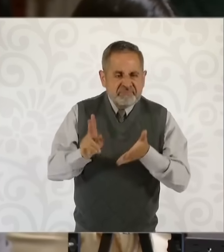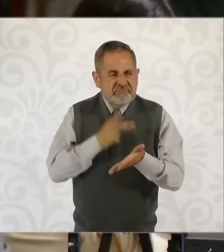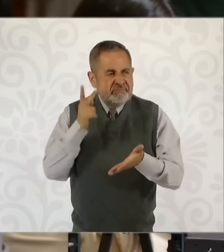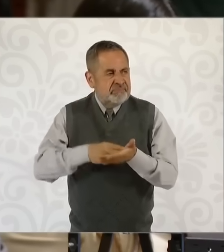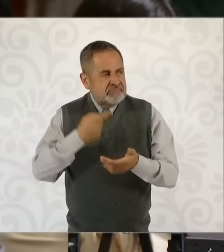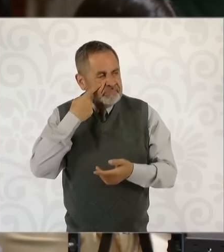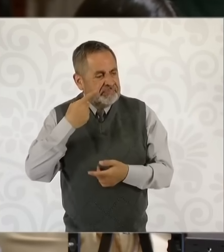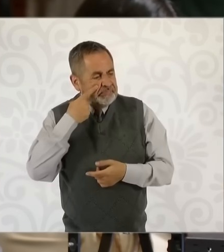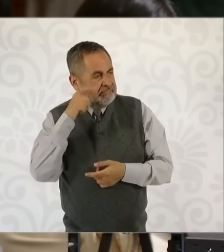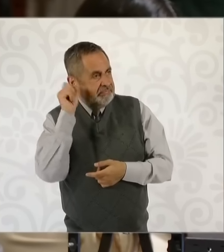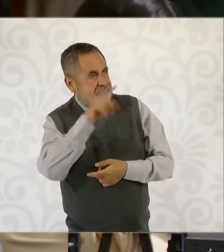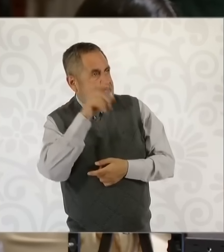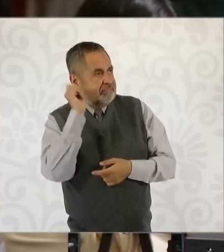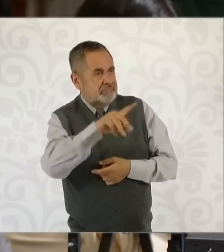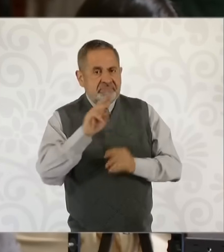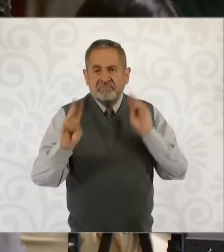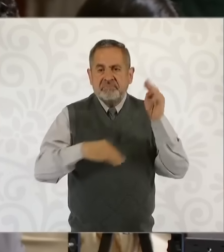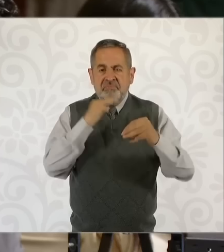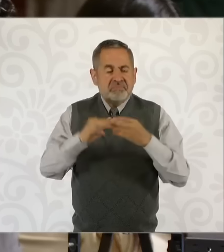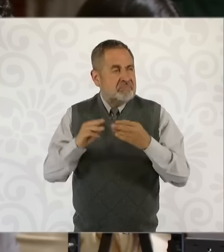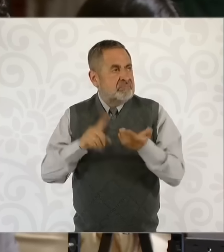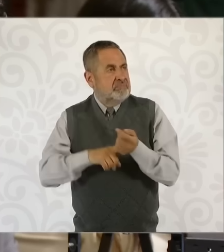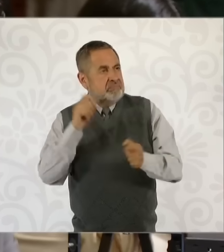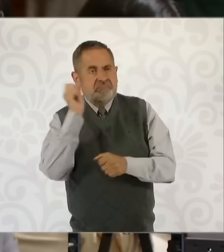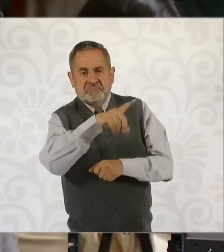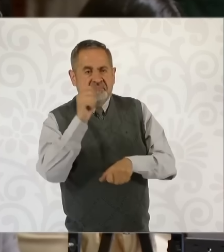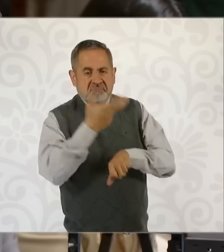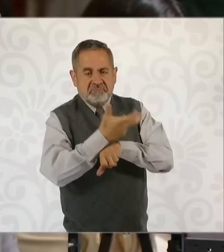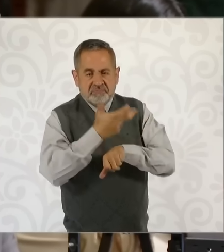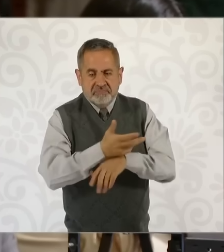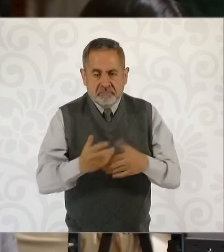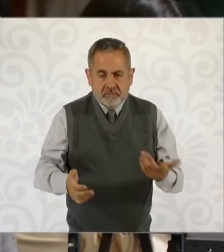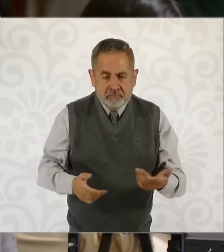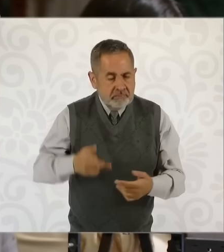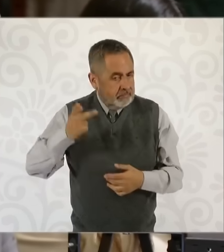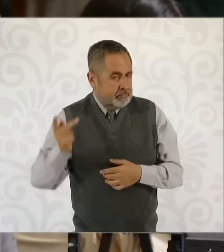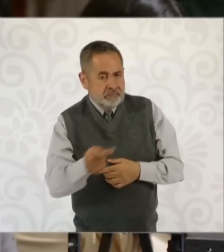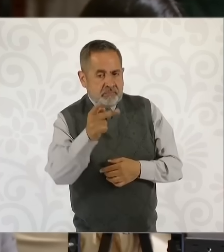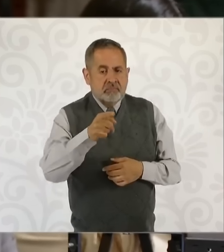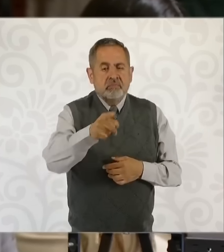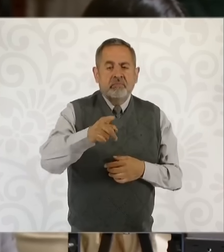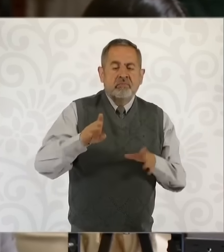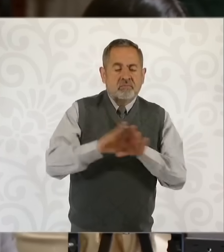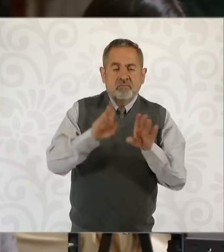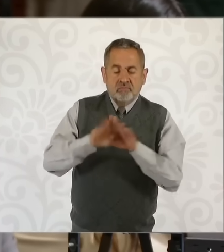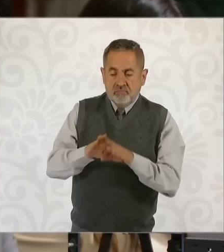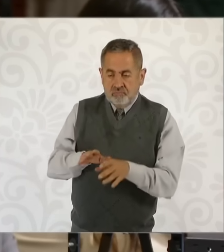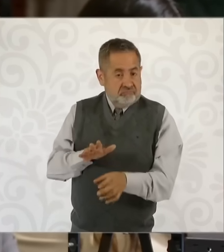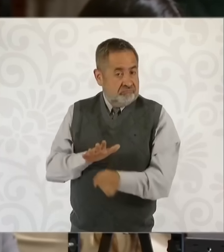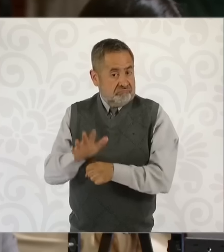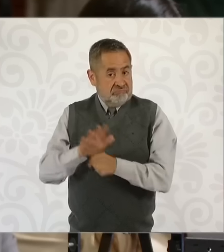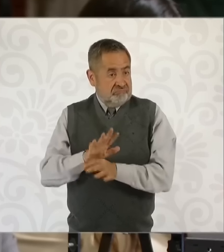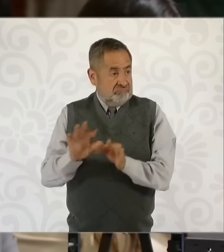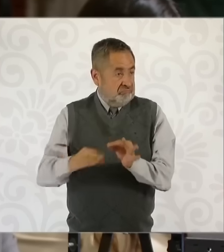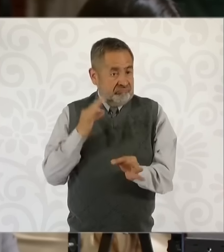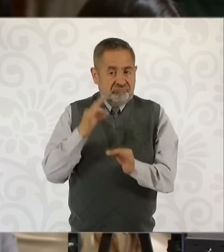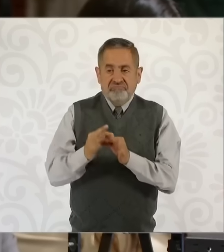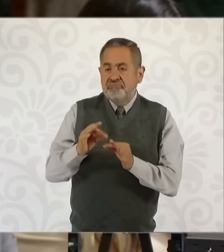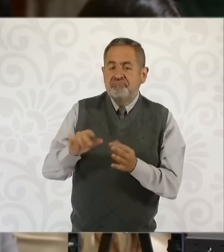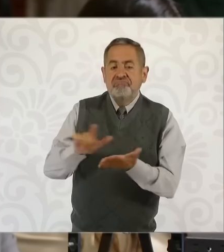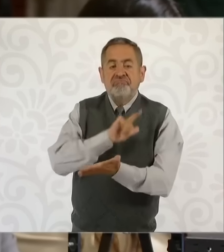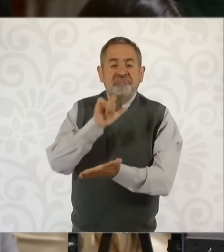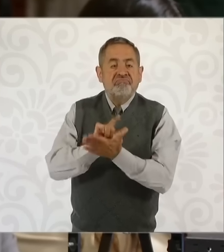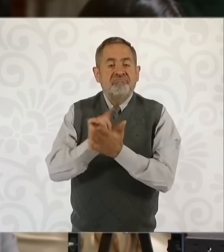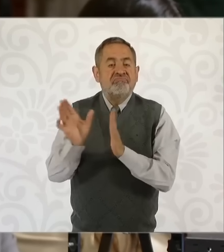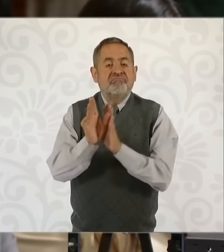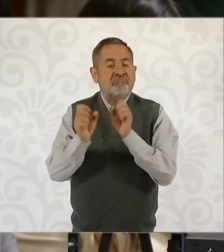Unidos alrededor del mundo. Preguntarle, Presidenta, si es suficiente con la reforma que se hizo a la Constitución